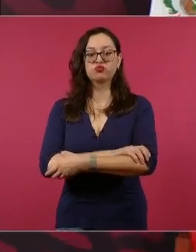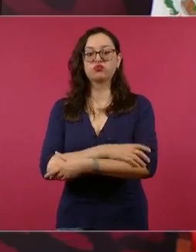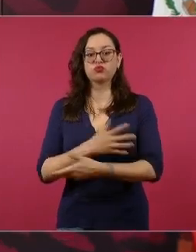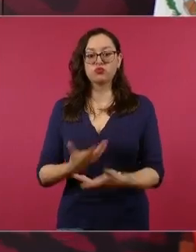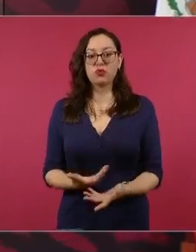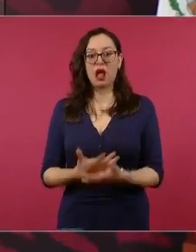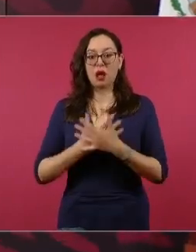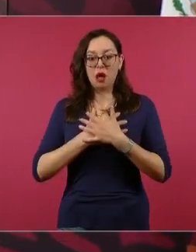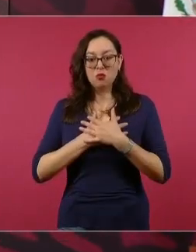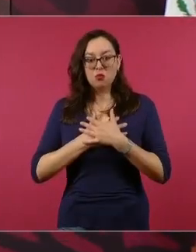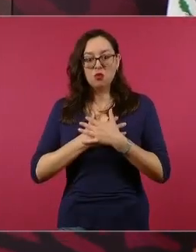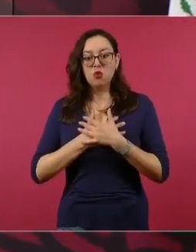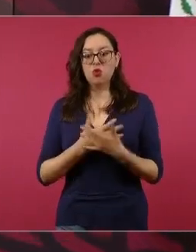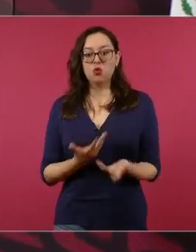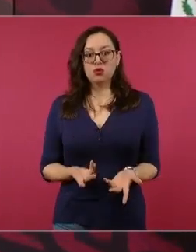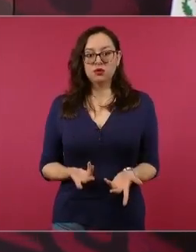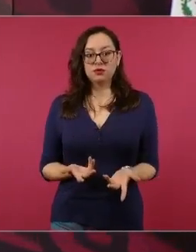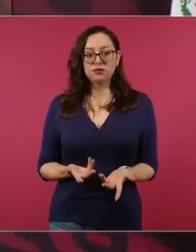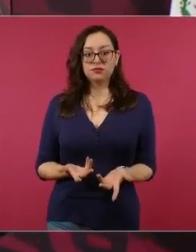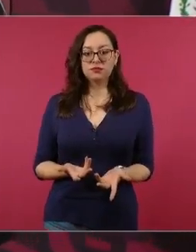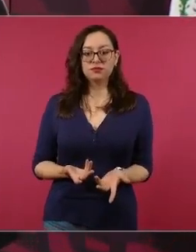del amor al prójimo. Son